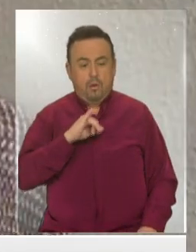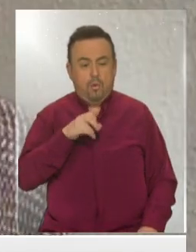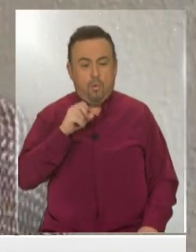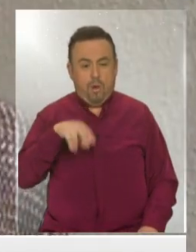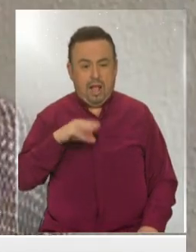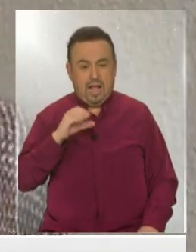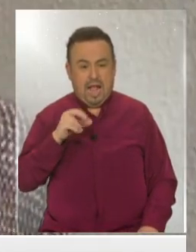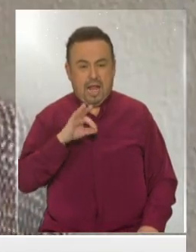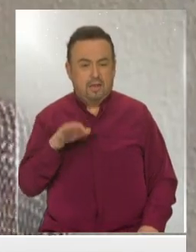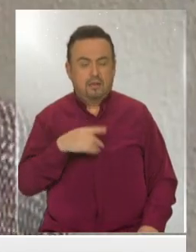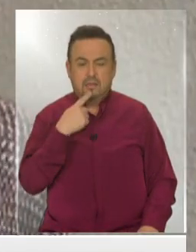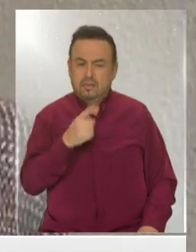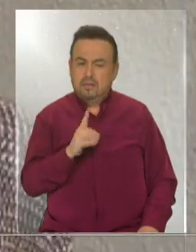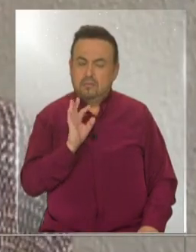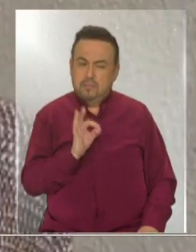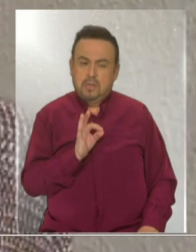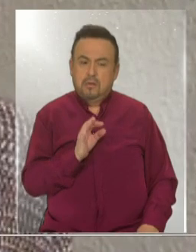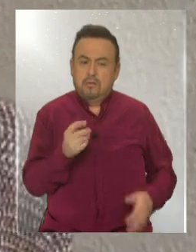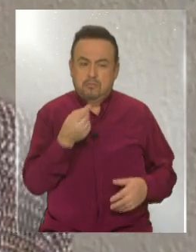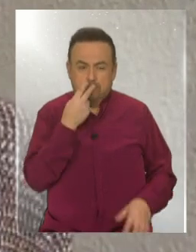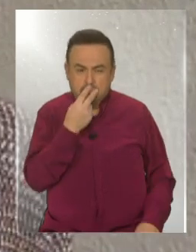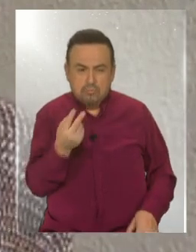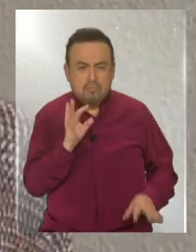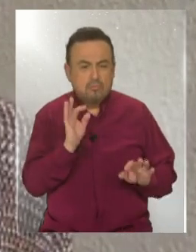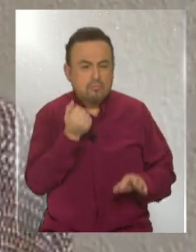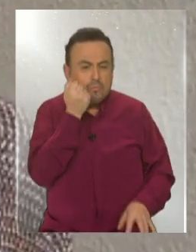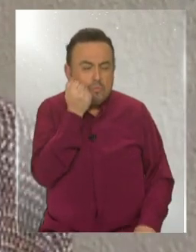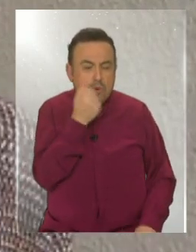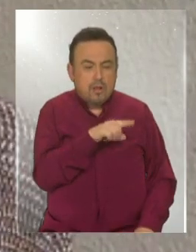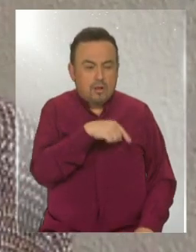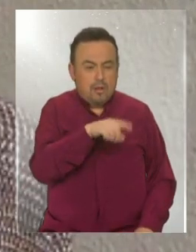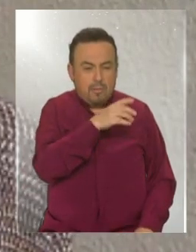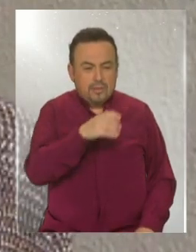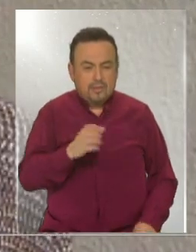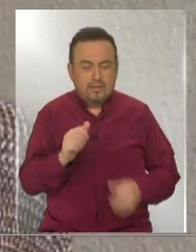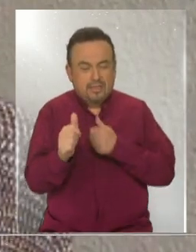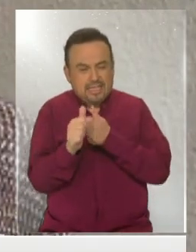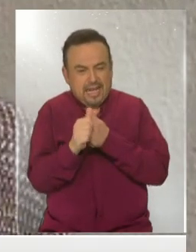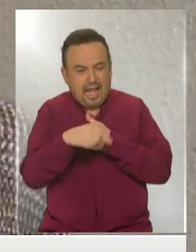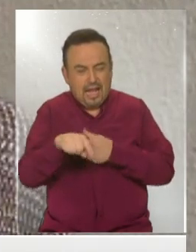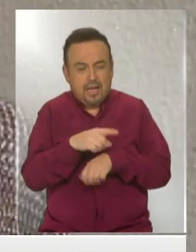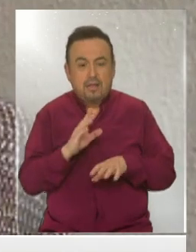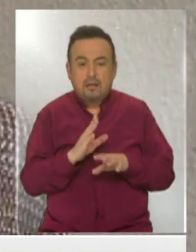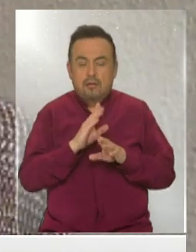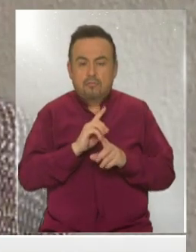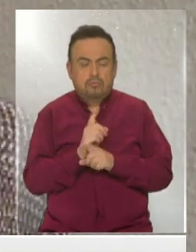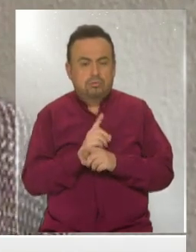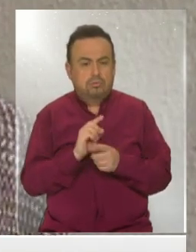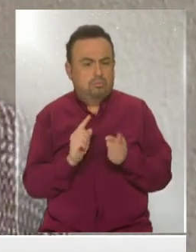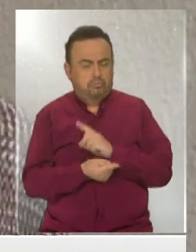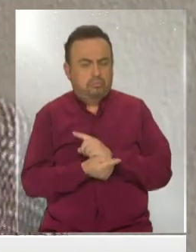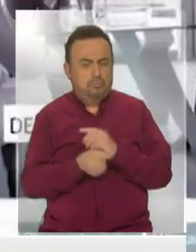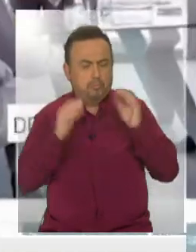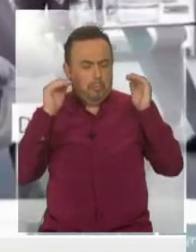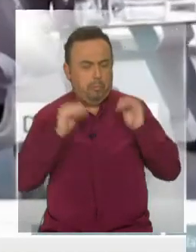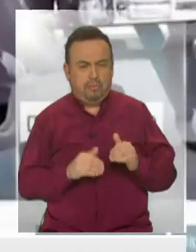ha sido siempre muy cercano y por tanto ha sido visto con mucho cariño por parte de la gente, ¿no? Y de repente todo eso se